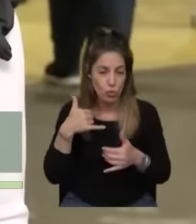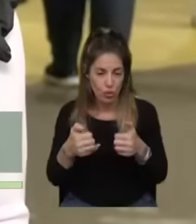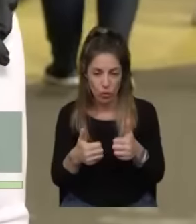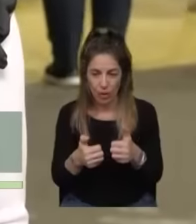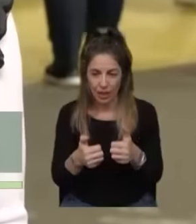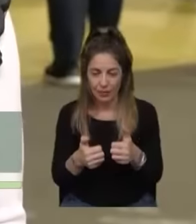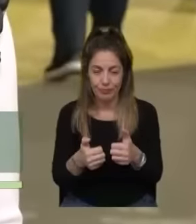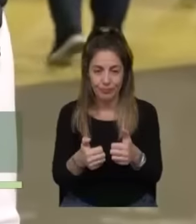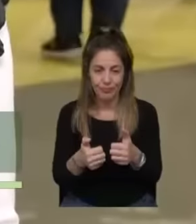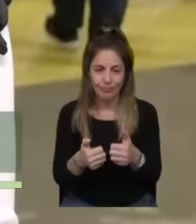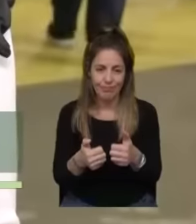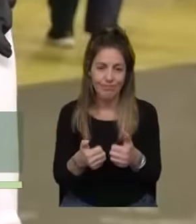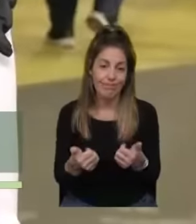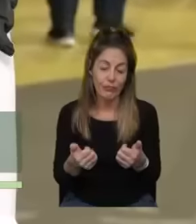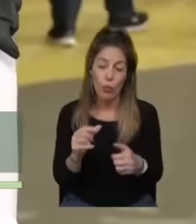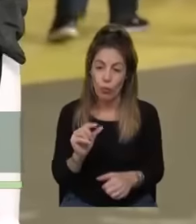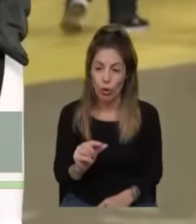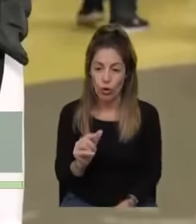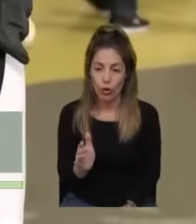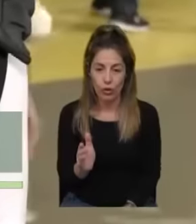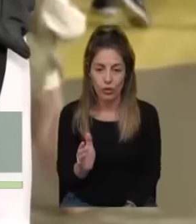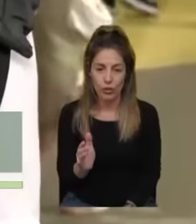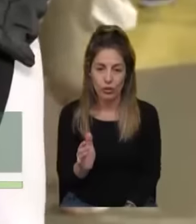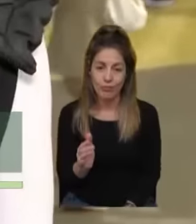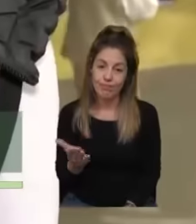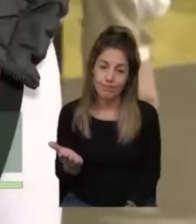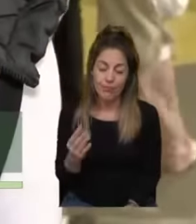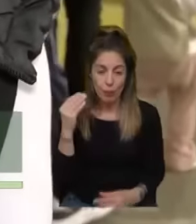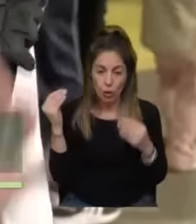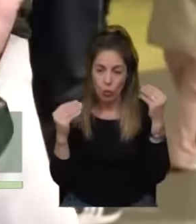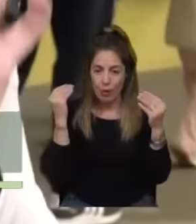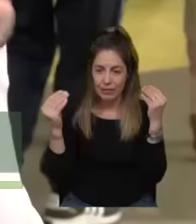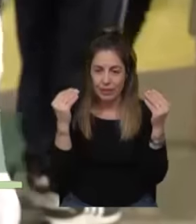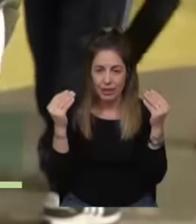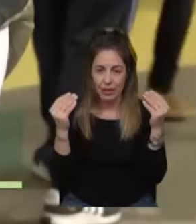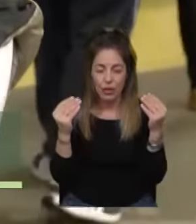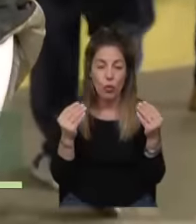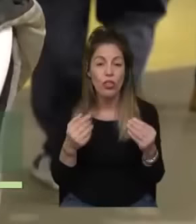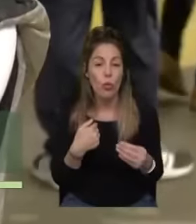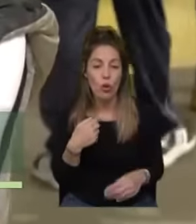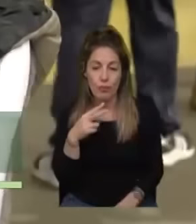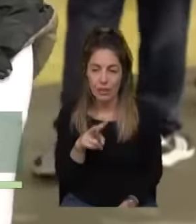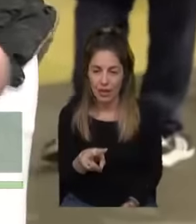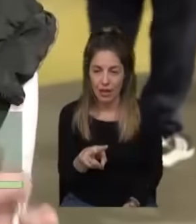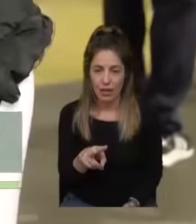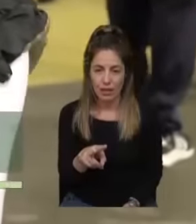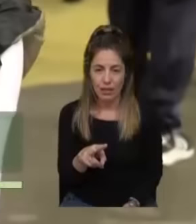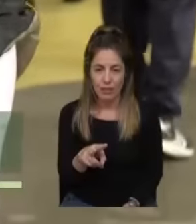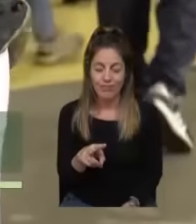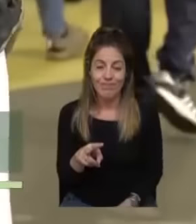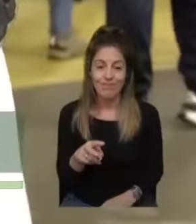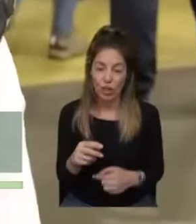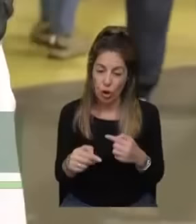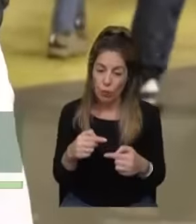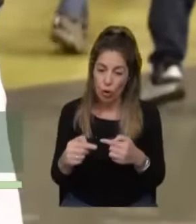Es un poco, digamos, preocupante cuando uno mira el hilo